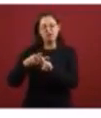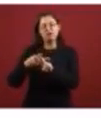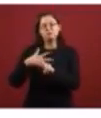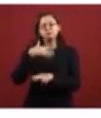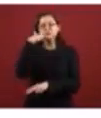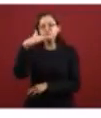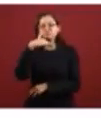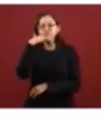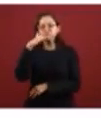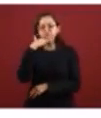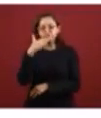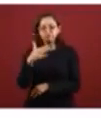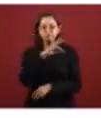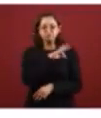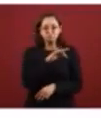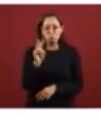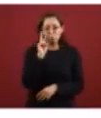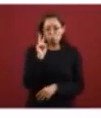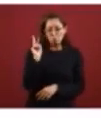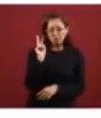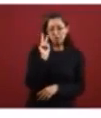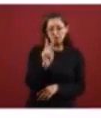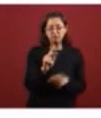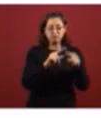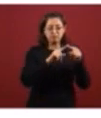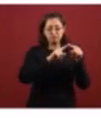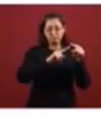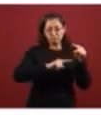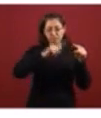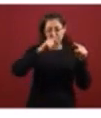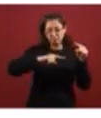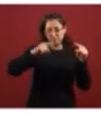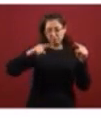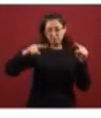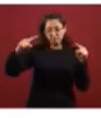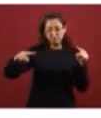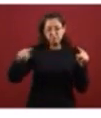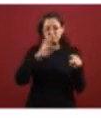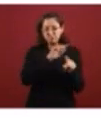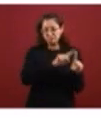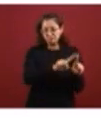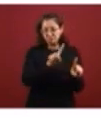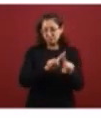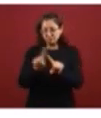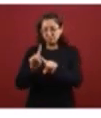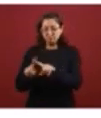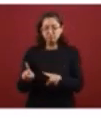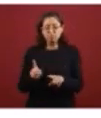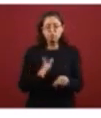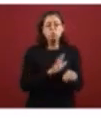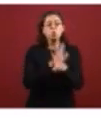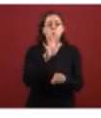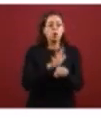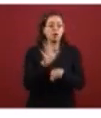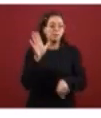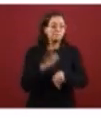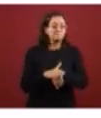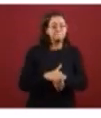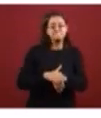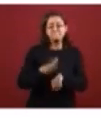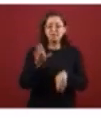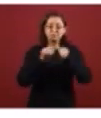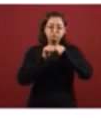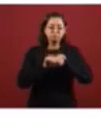en el eje vertical lo que se grafica es la posición de la tendencia esta línea